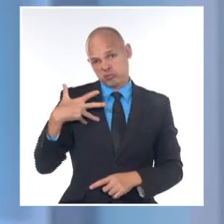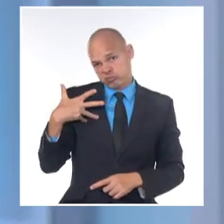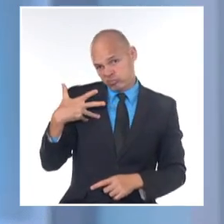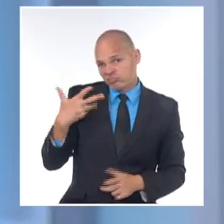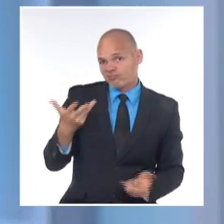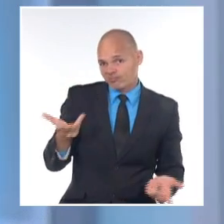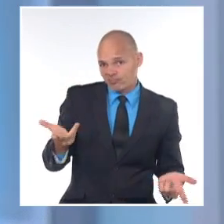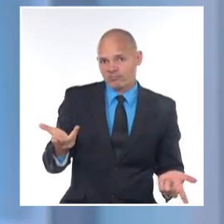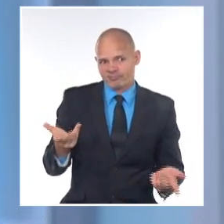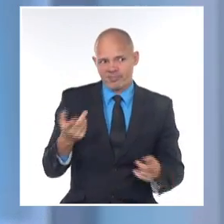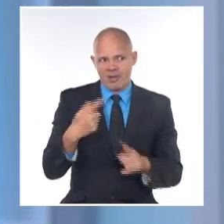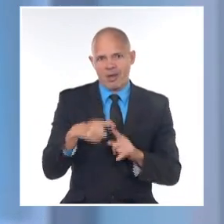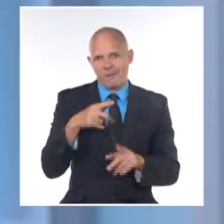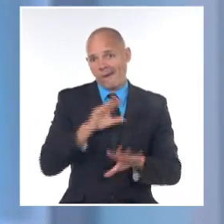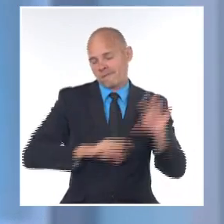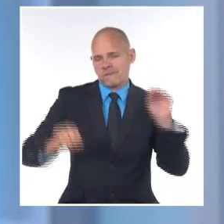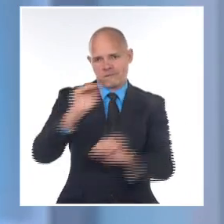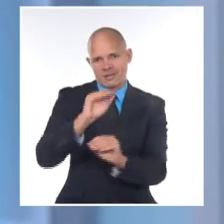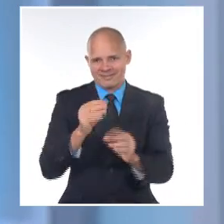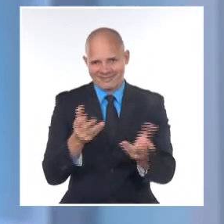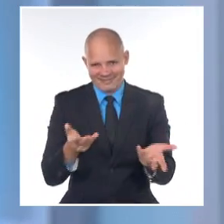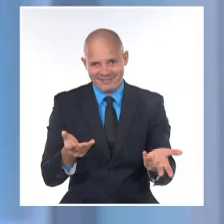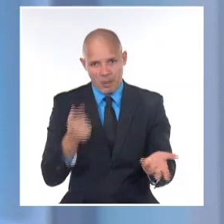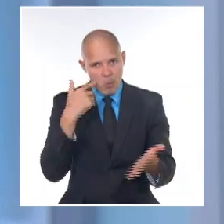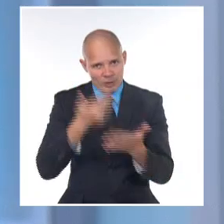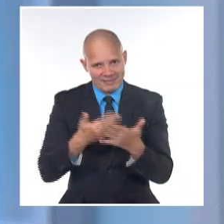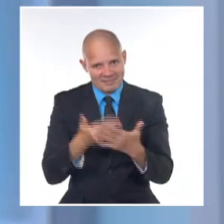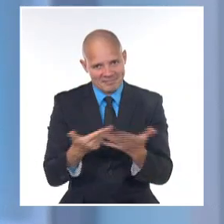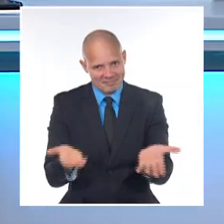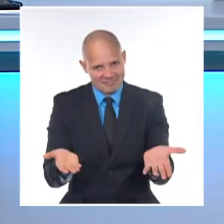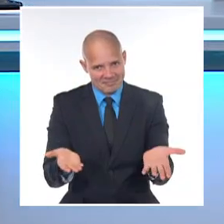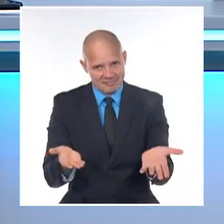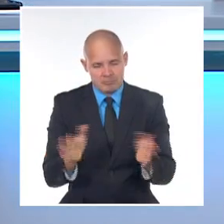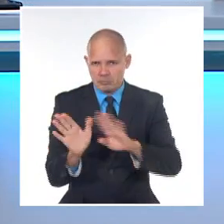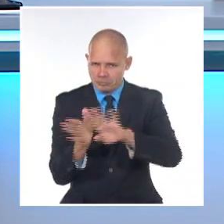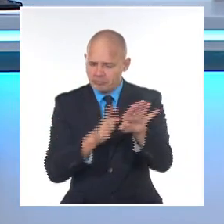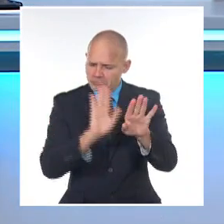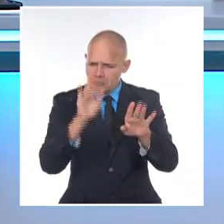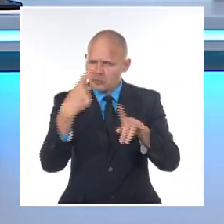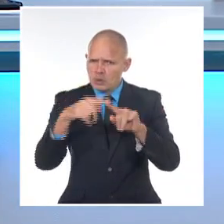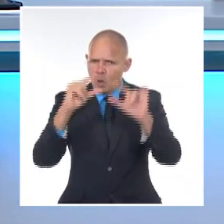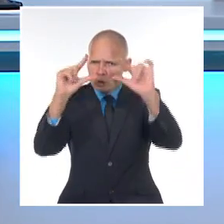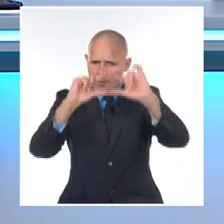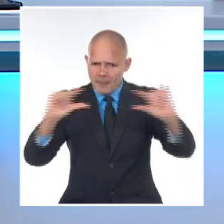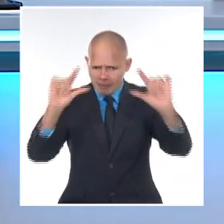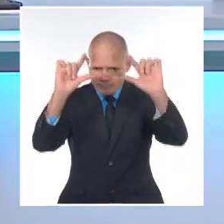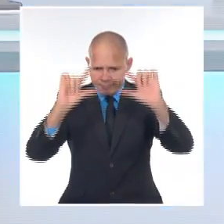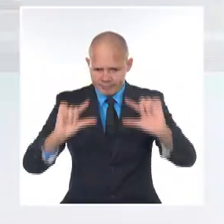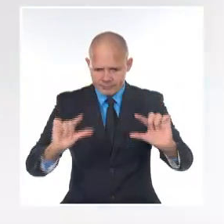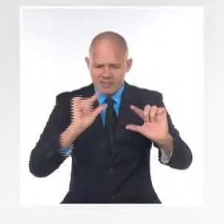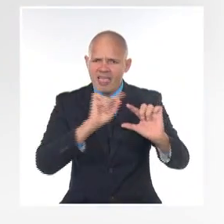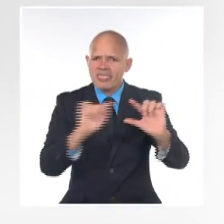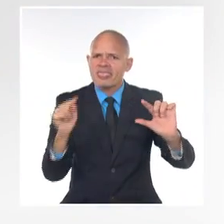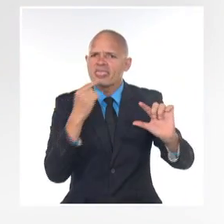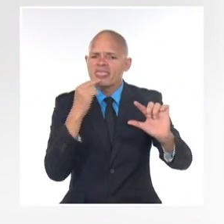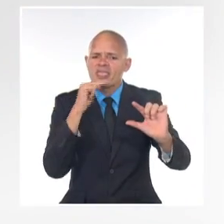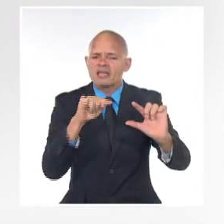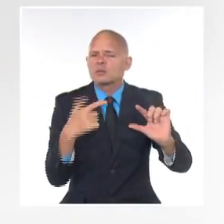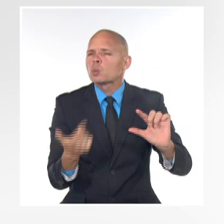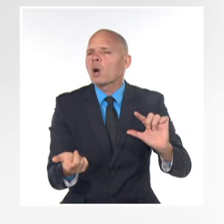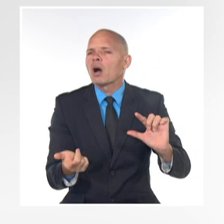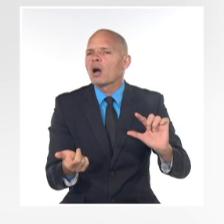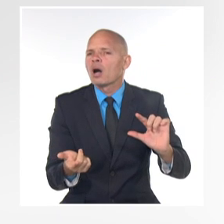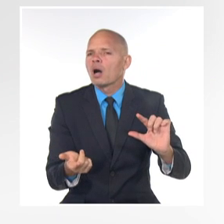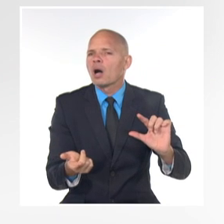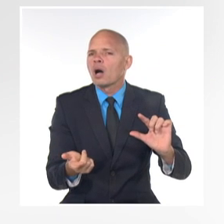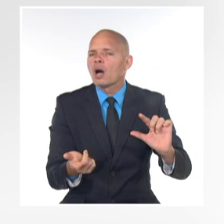para demostrar una ingobernabilidad o para demostrar una brutalidad policial. Hay otro párrafo que me llamó la atención. Dice, el evento acelerador. Para